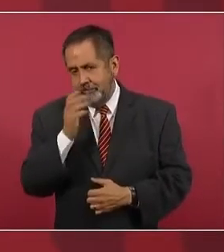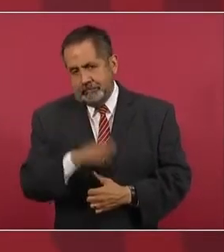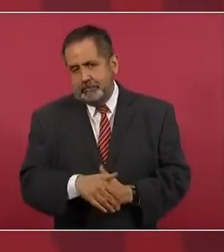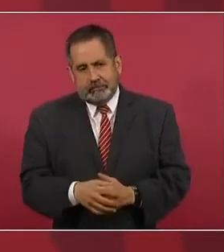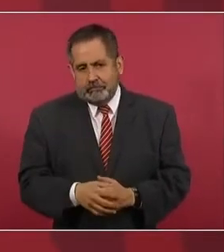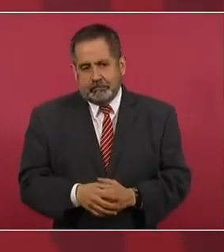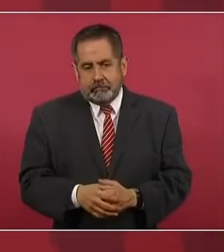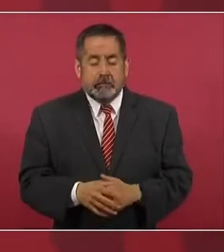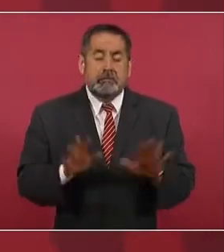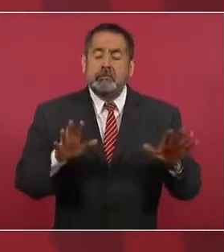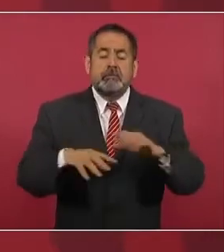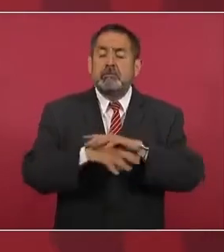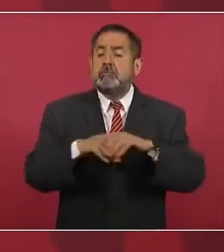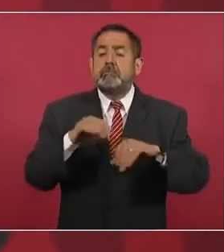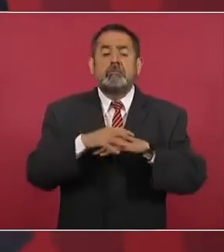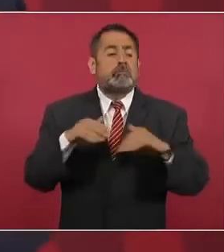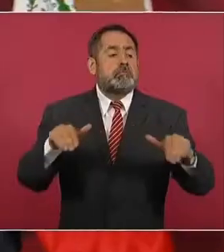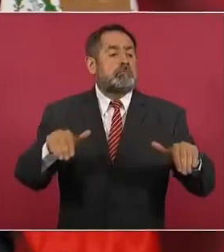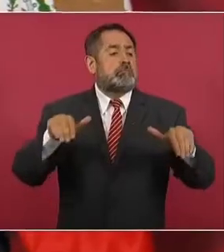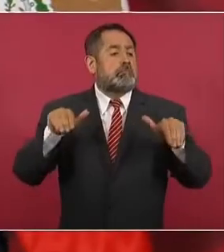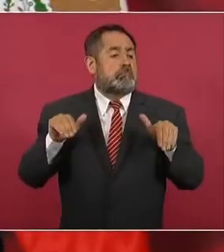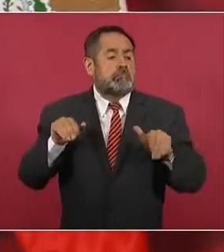Soy objetivo.